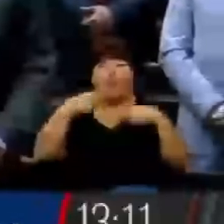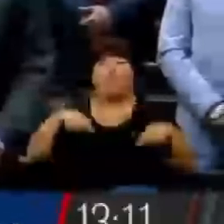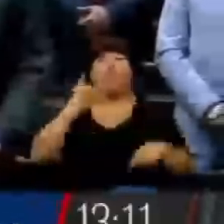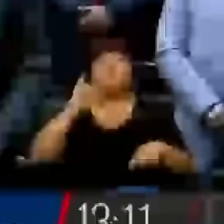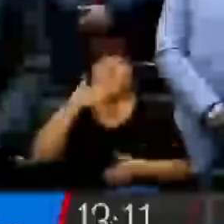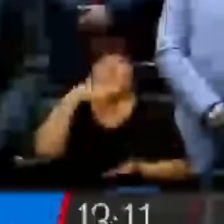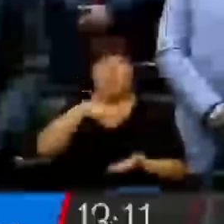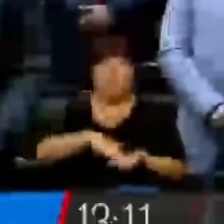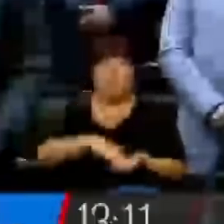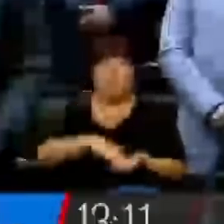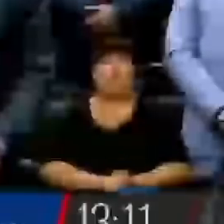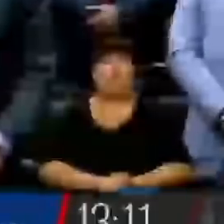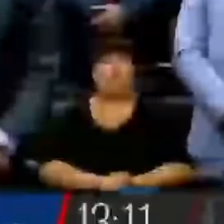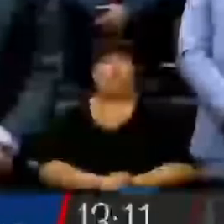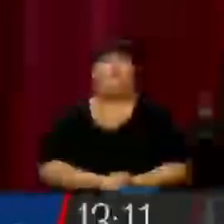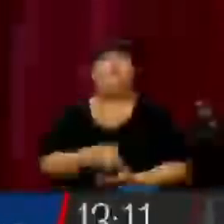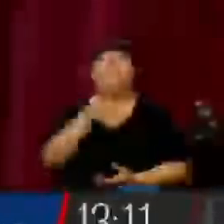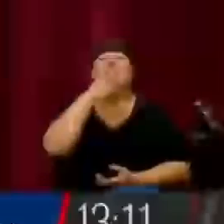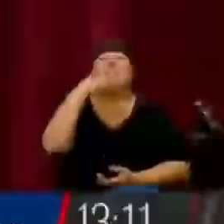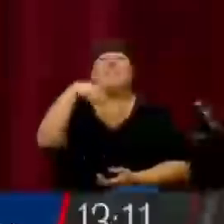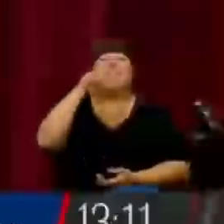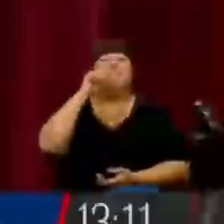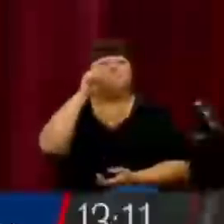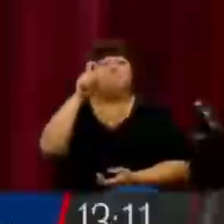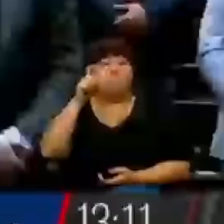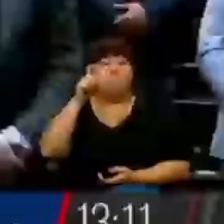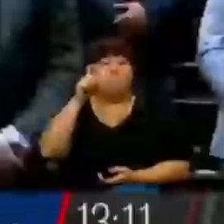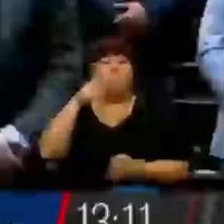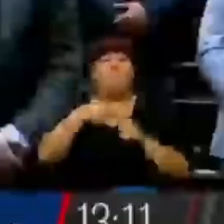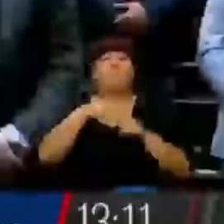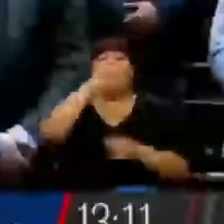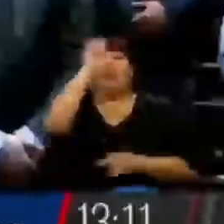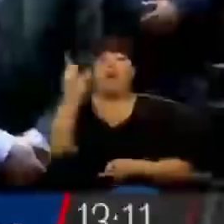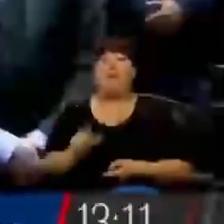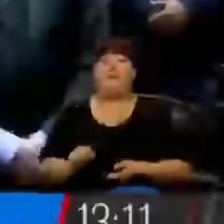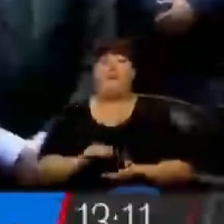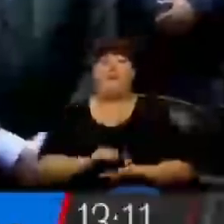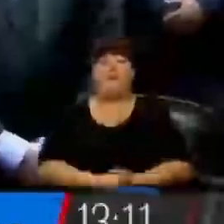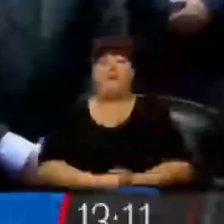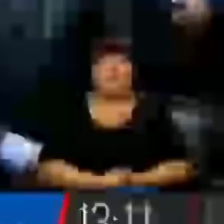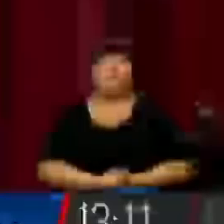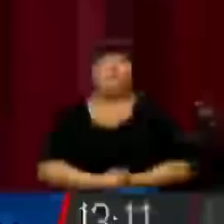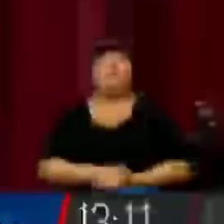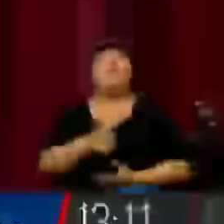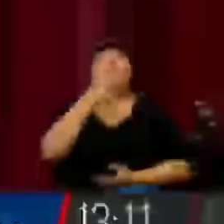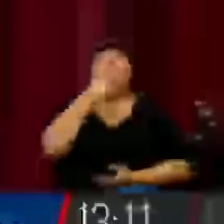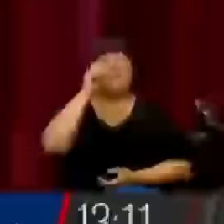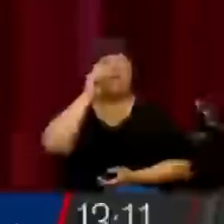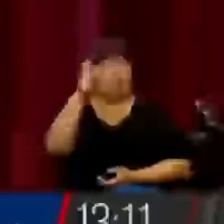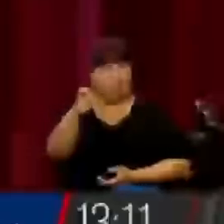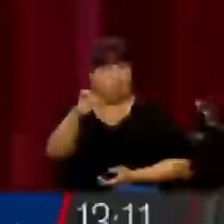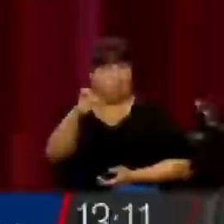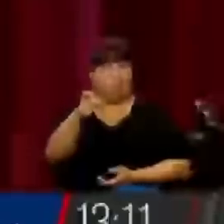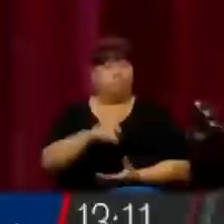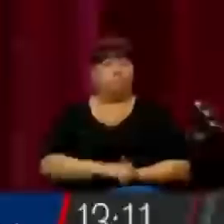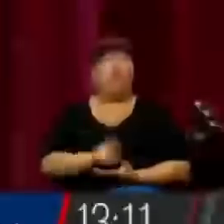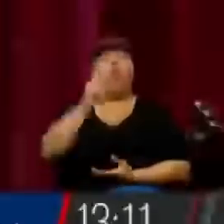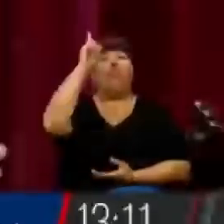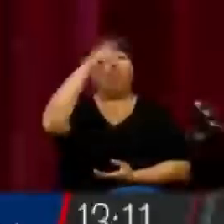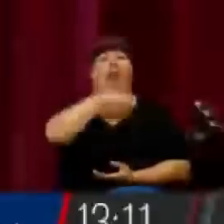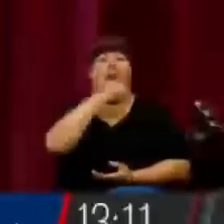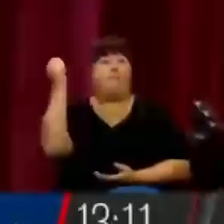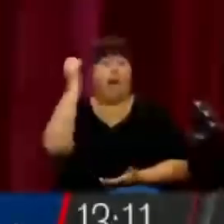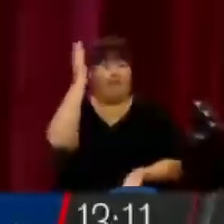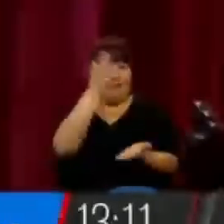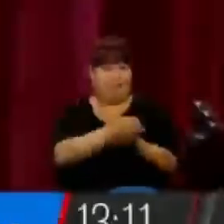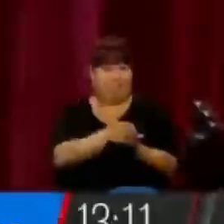juro. Si así no lo hicierais... La libertad y la república. Si así no lo hicierais, Dios y la patria